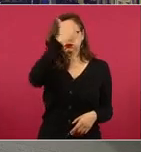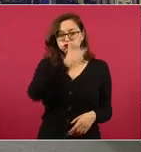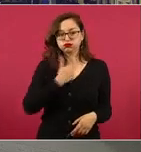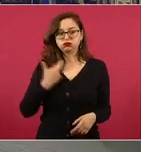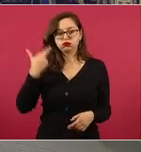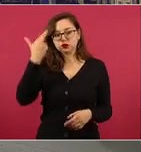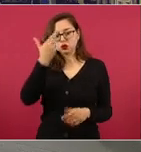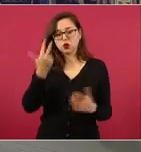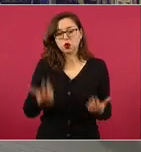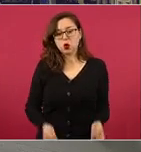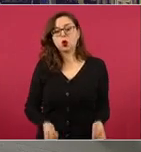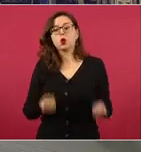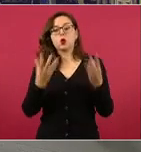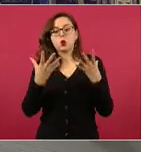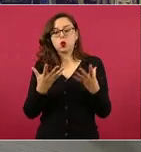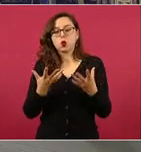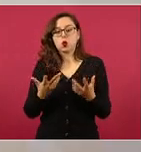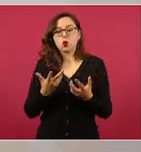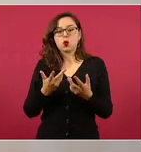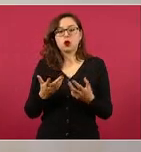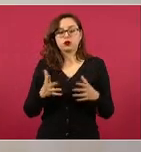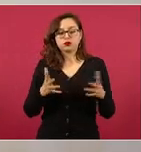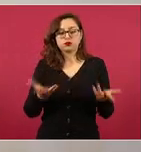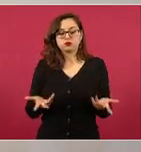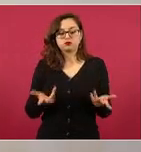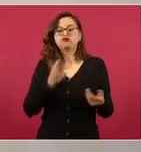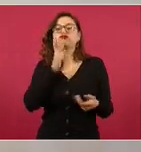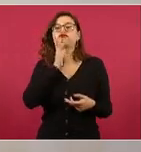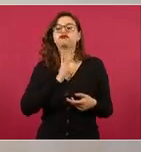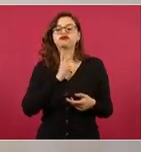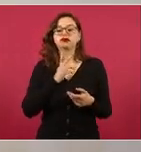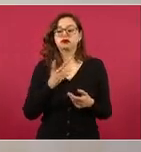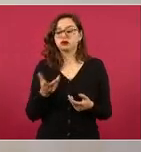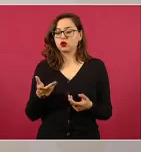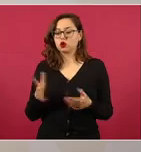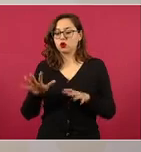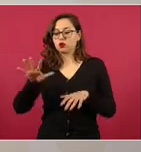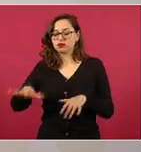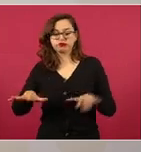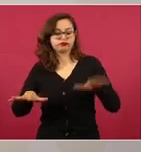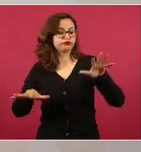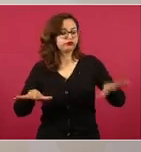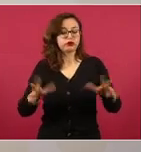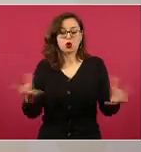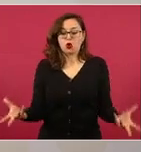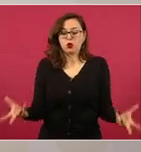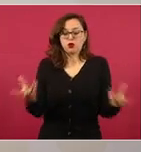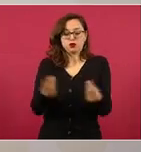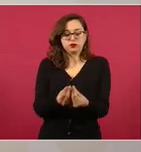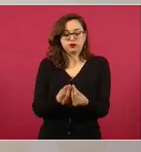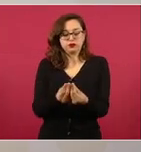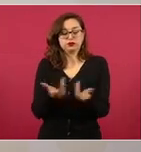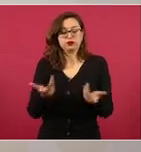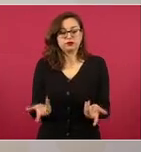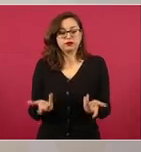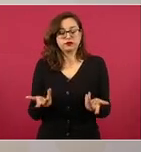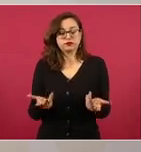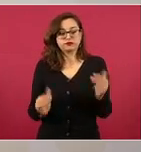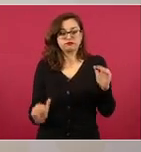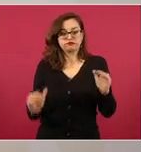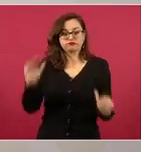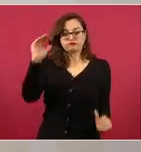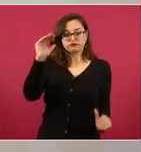del potencial del yacimiento conjunto, y si la parte de una empresa es